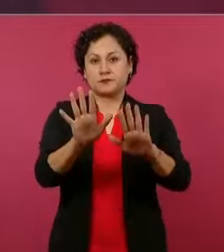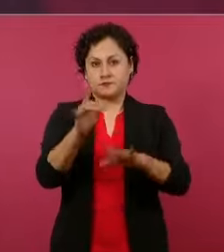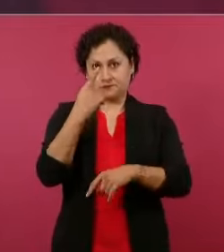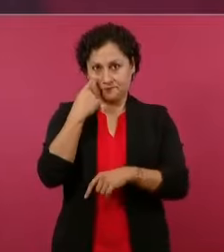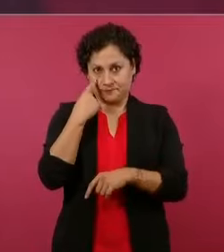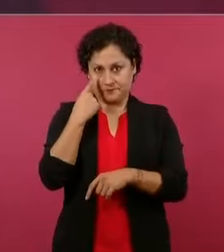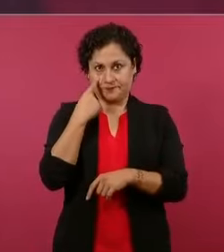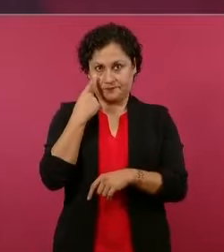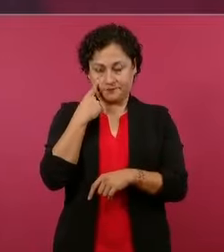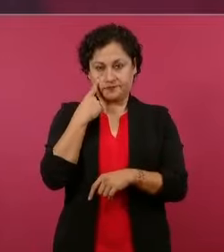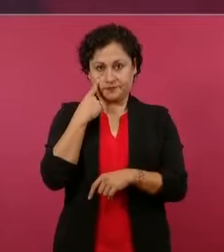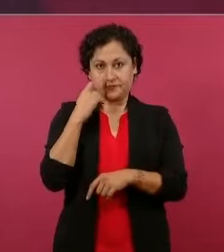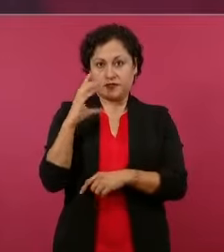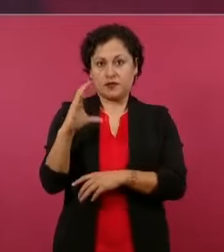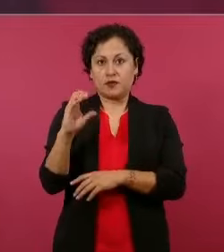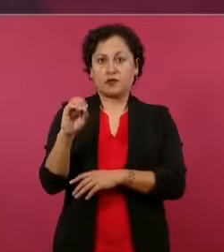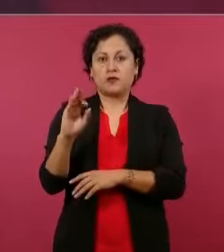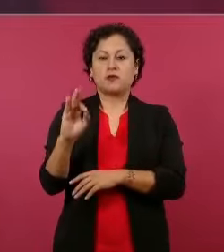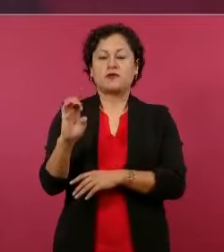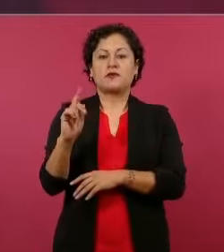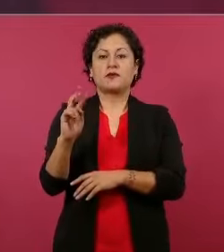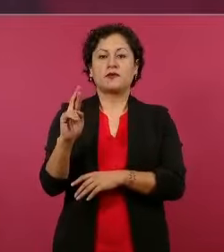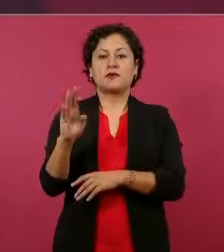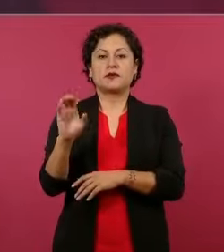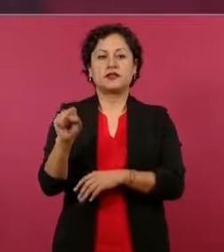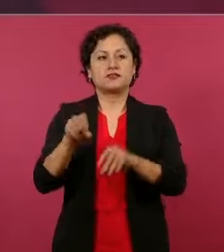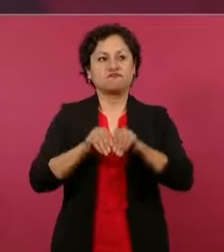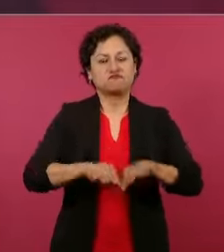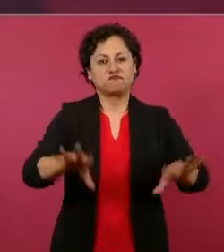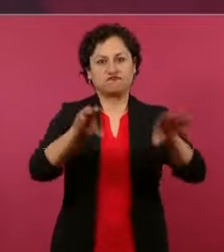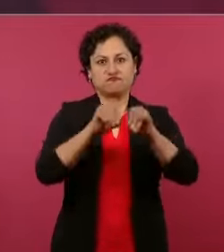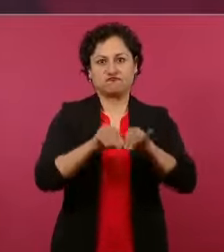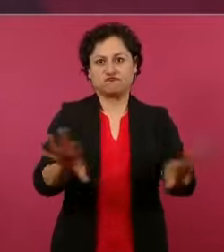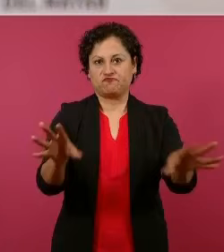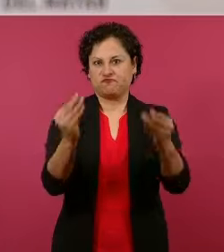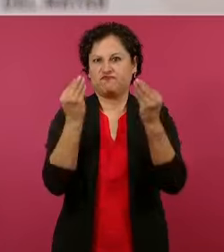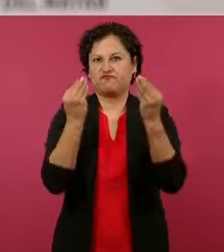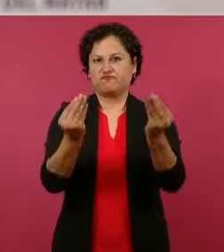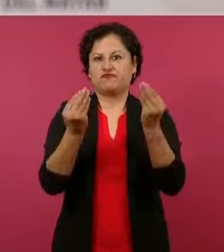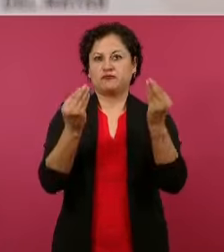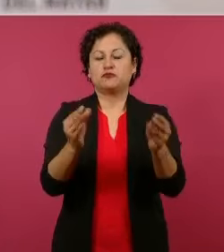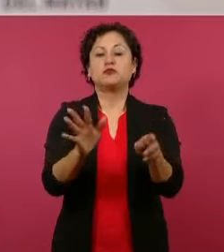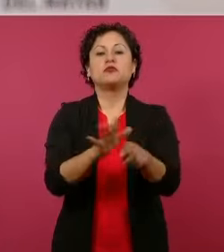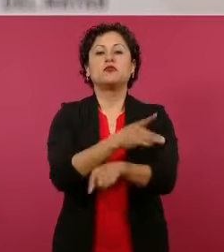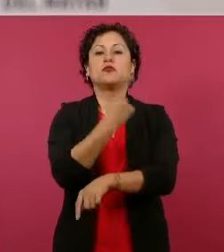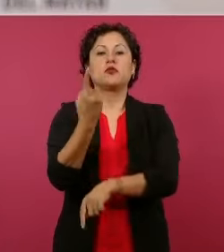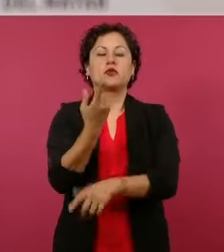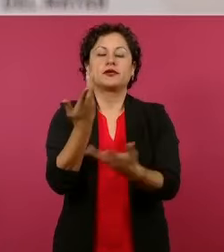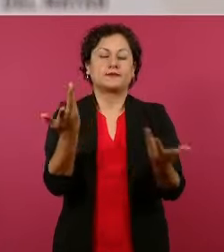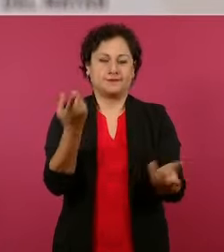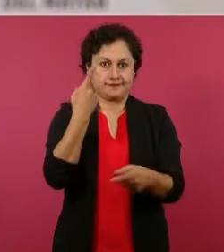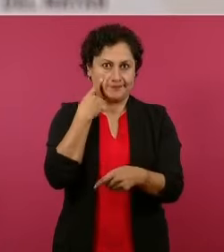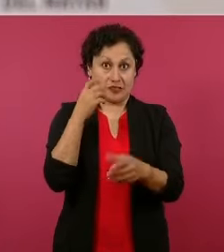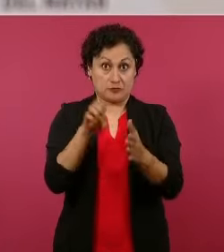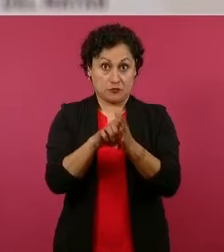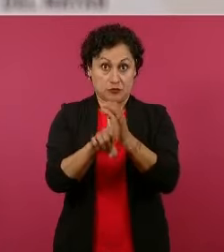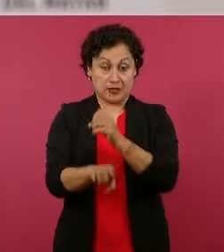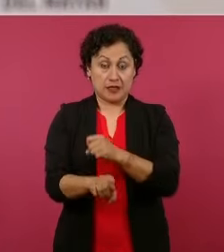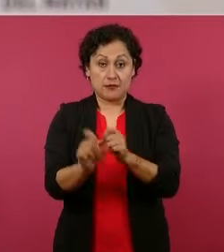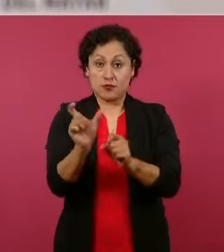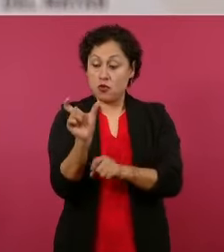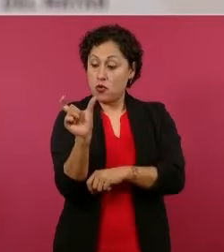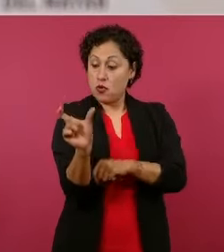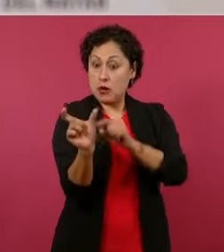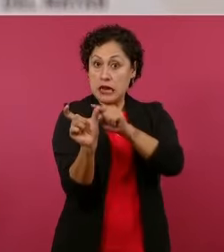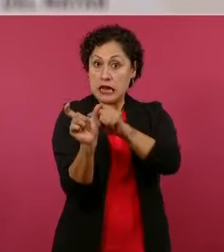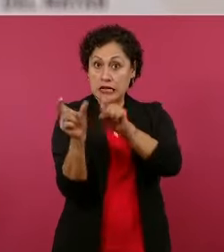está difundiendo de manera muy intensa porque no significa O sea si si se encuentra algún lote que tenga algún